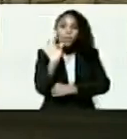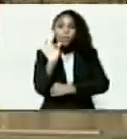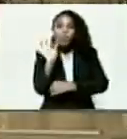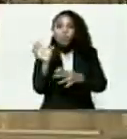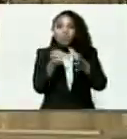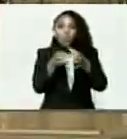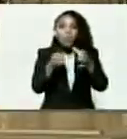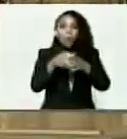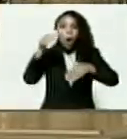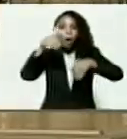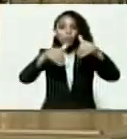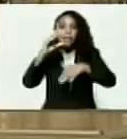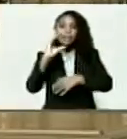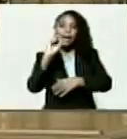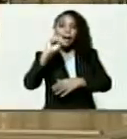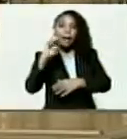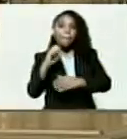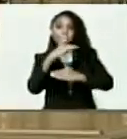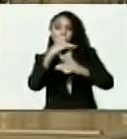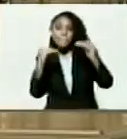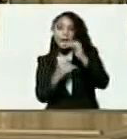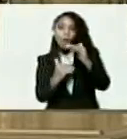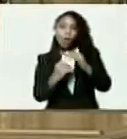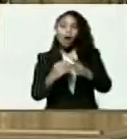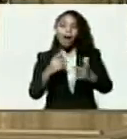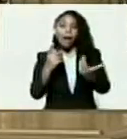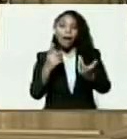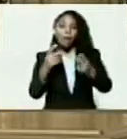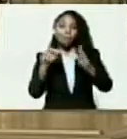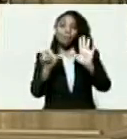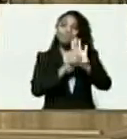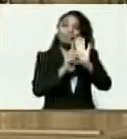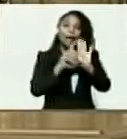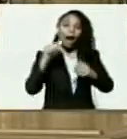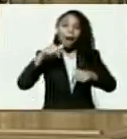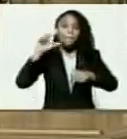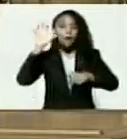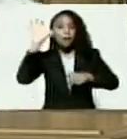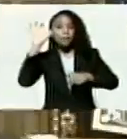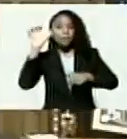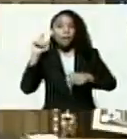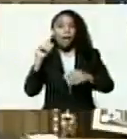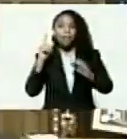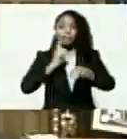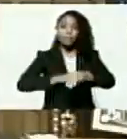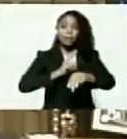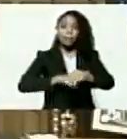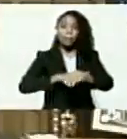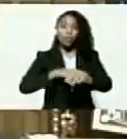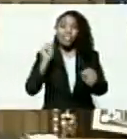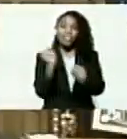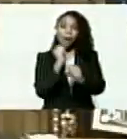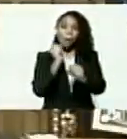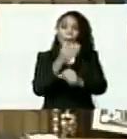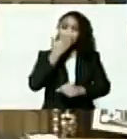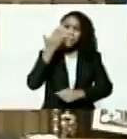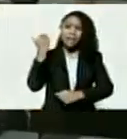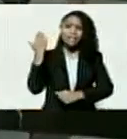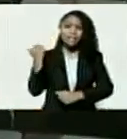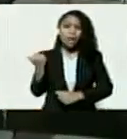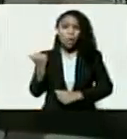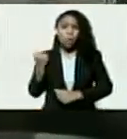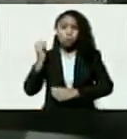Consejo Nacional Electoral bajo lo que establecen las leyes del país, y es que durante el periodo legislativo pasado